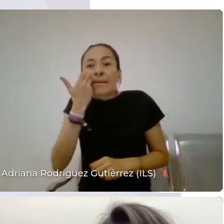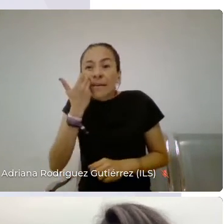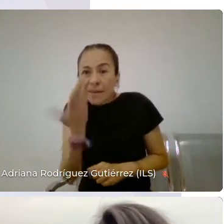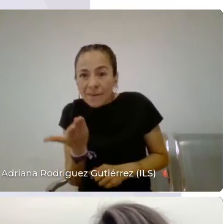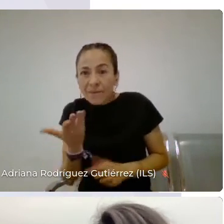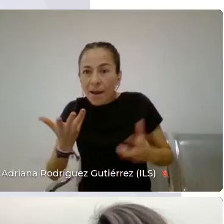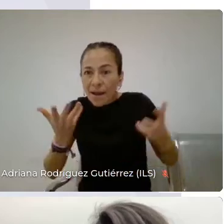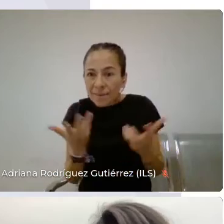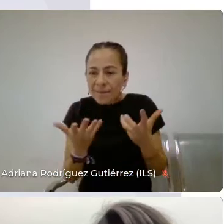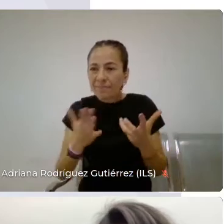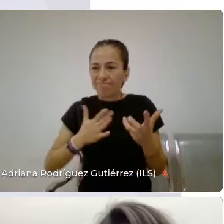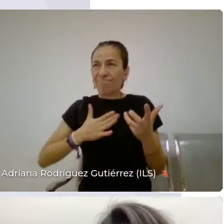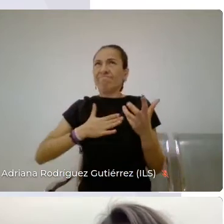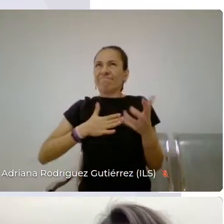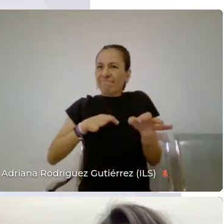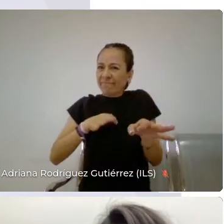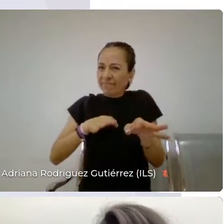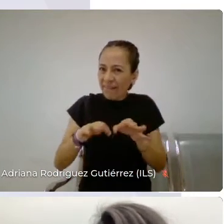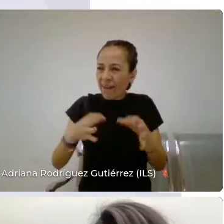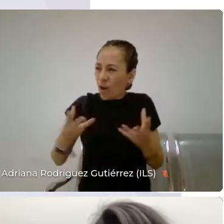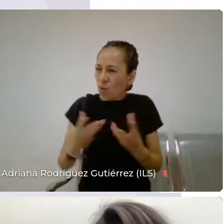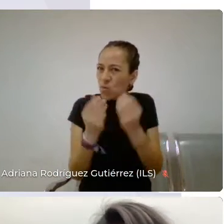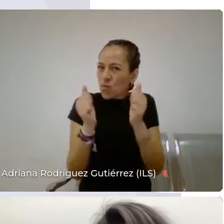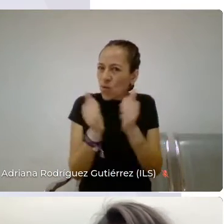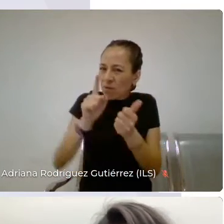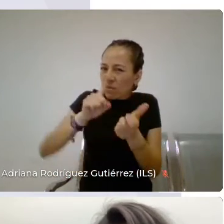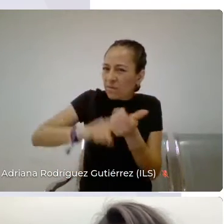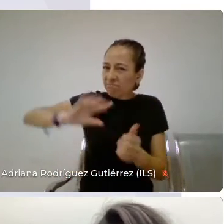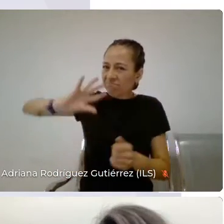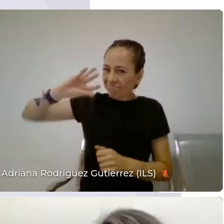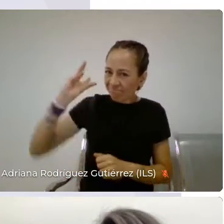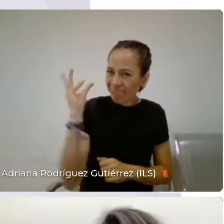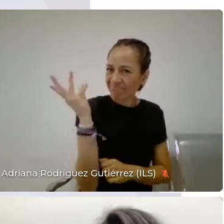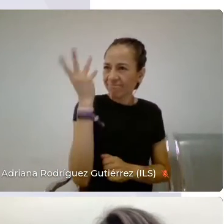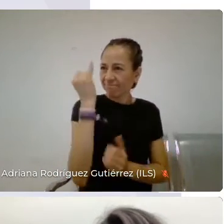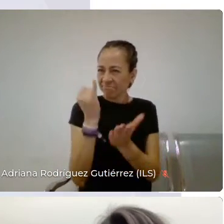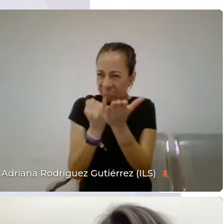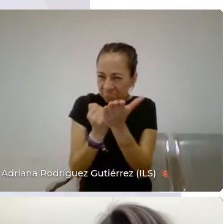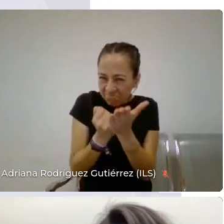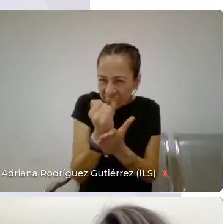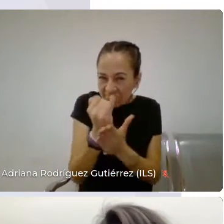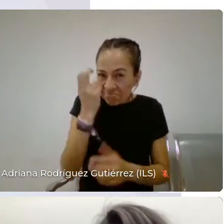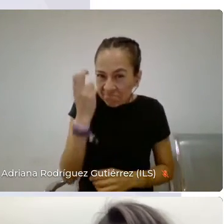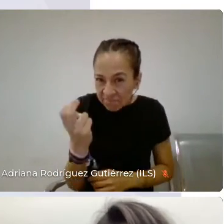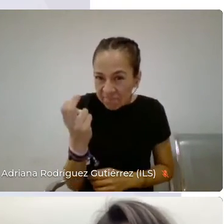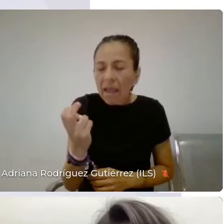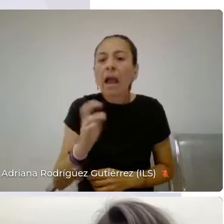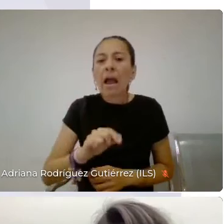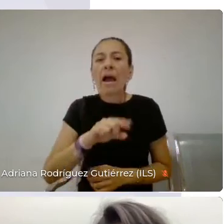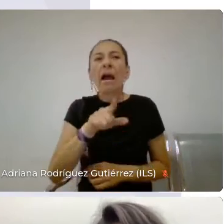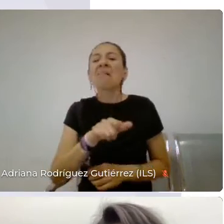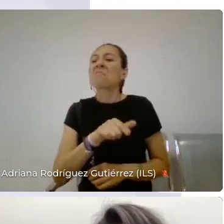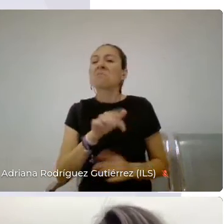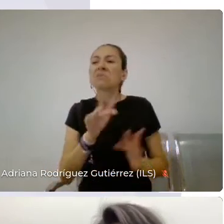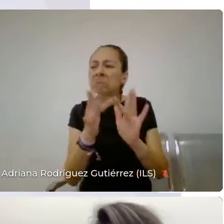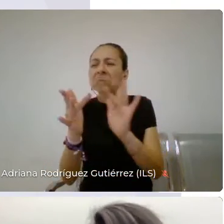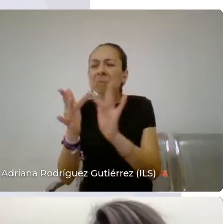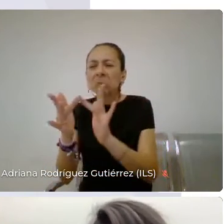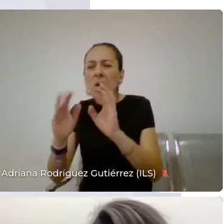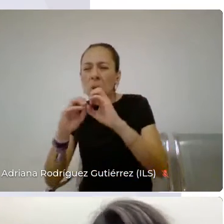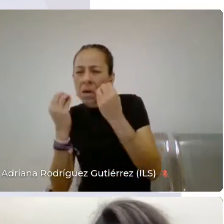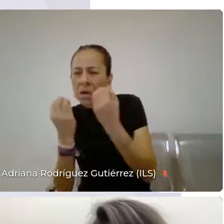desde el mundo de la tecnología, en ese mismo momento empezamos a conectar con organizaciones que trabajan